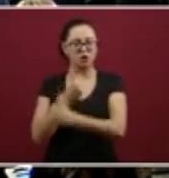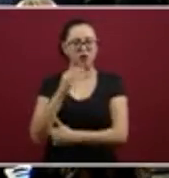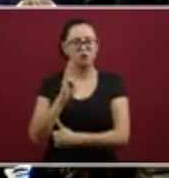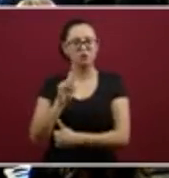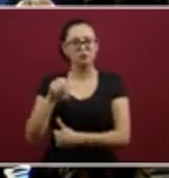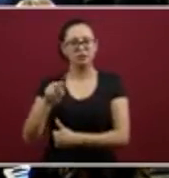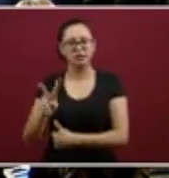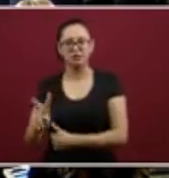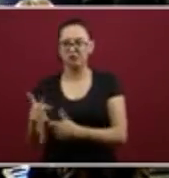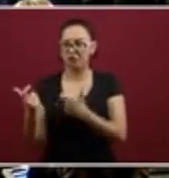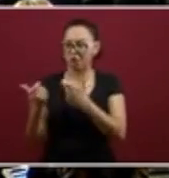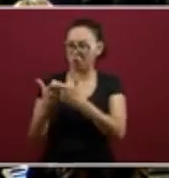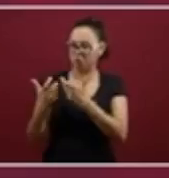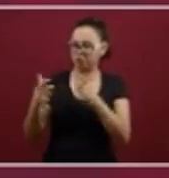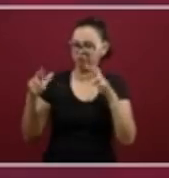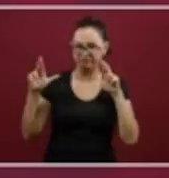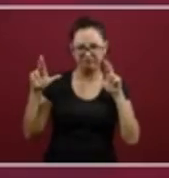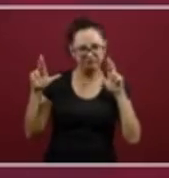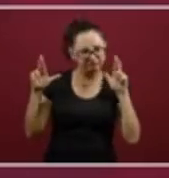sin pagar impuestos